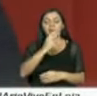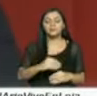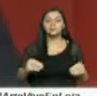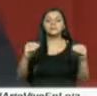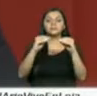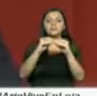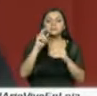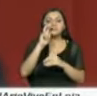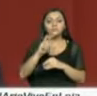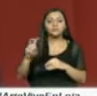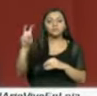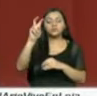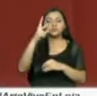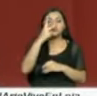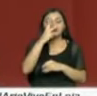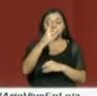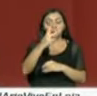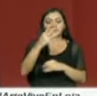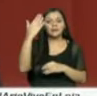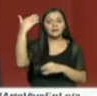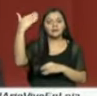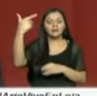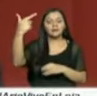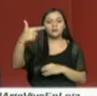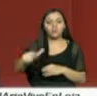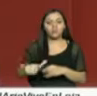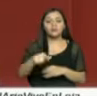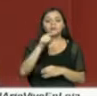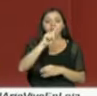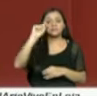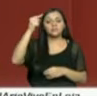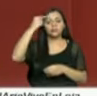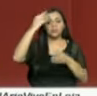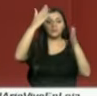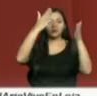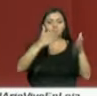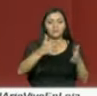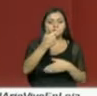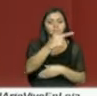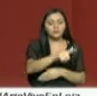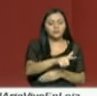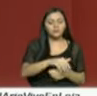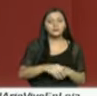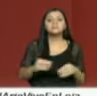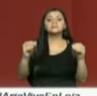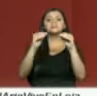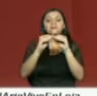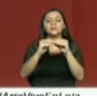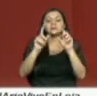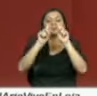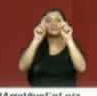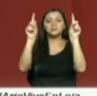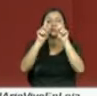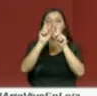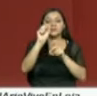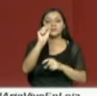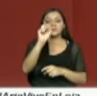Turismo, Alcaldía de Loja, Gobernación de la Provincia, a las empresas Satré,